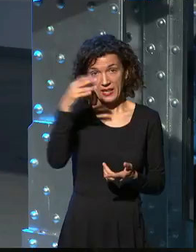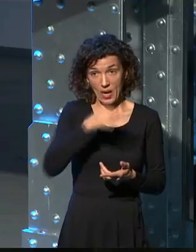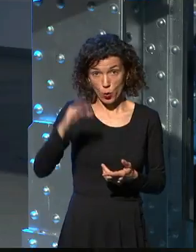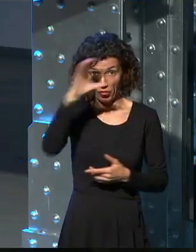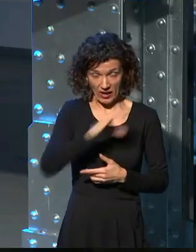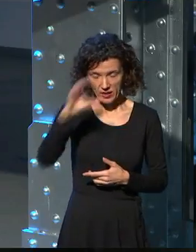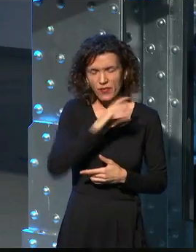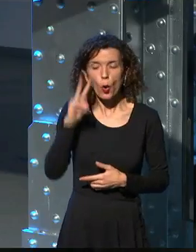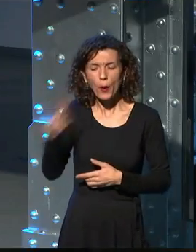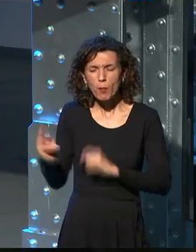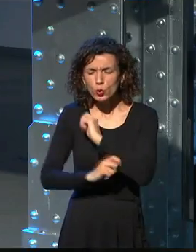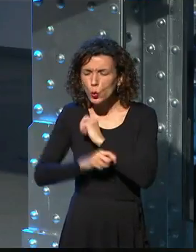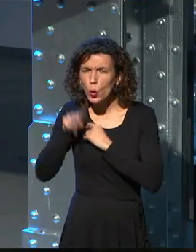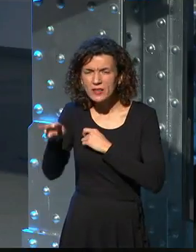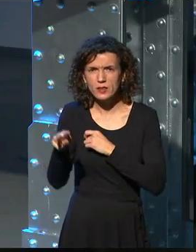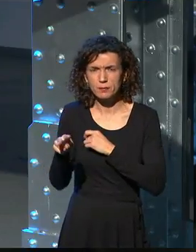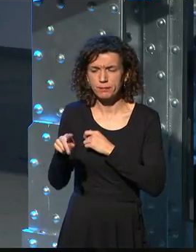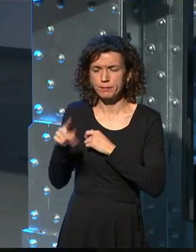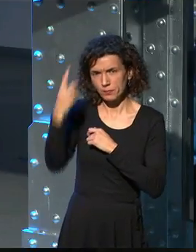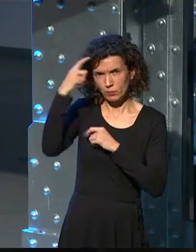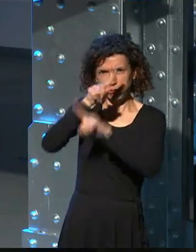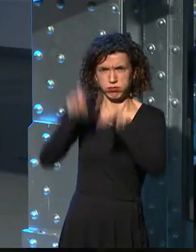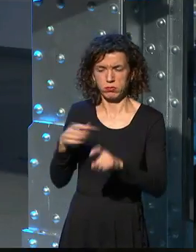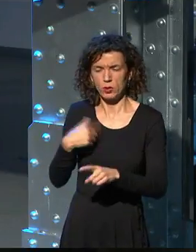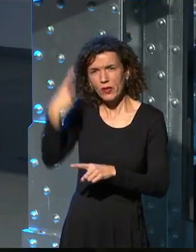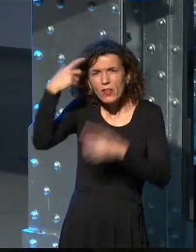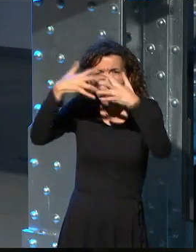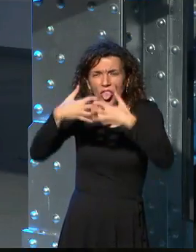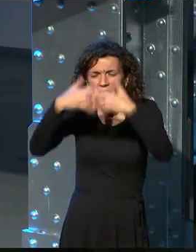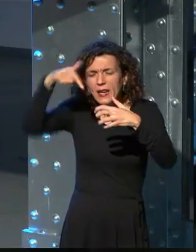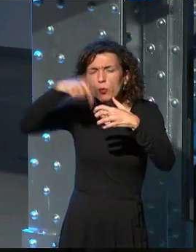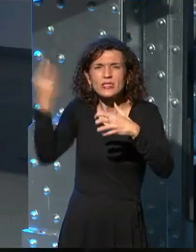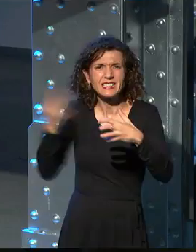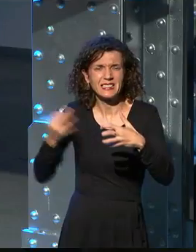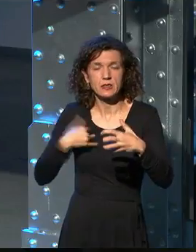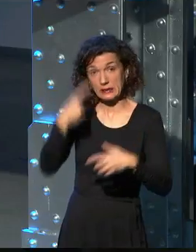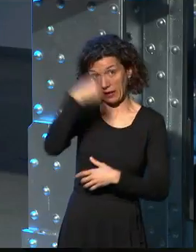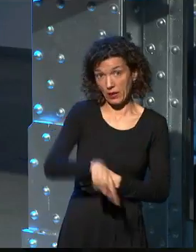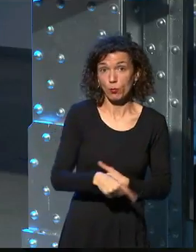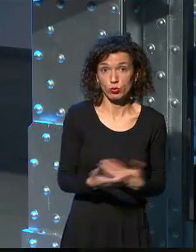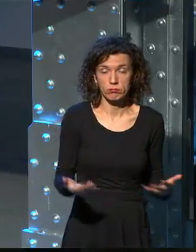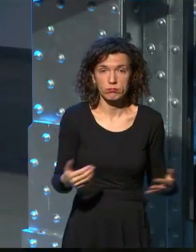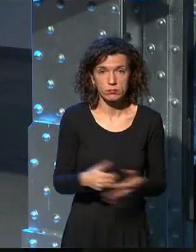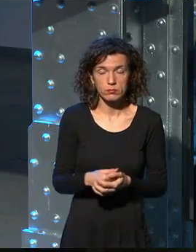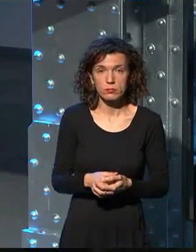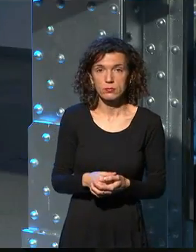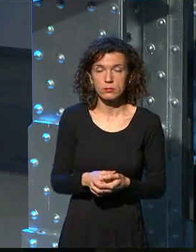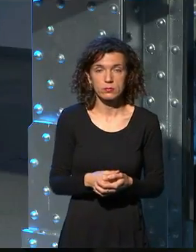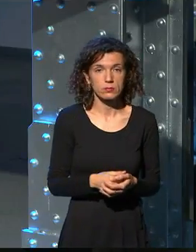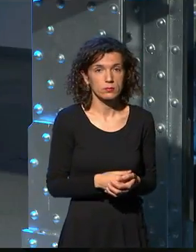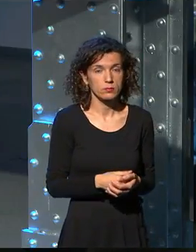observamos un truco como este, nos preguntamos qué es lo que ocurre en el cerebro. Sabemos